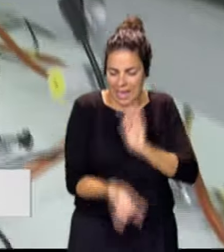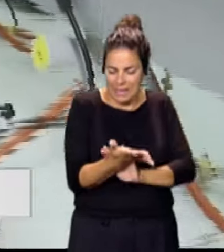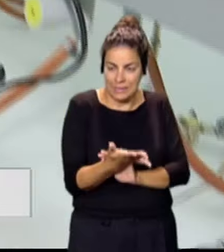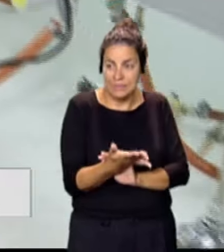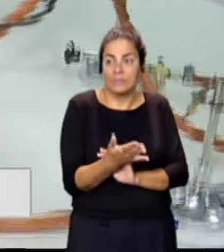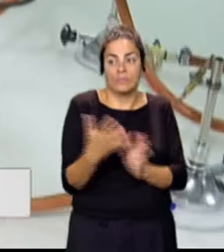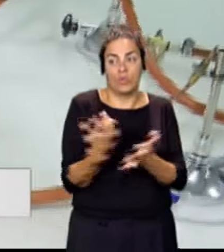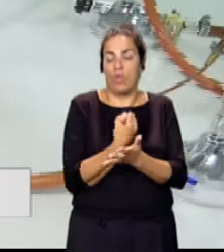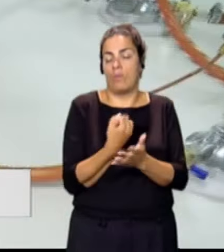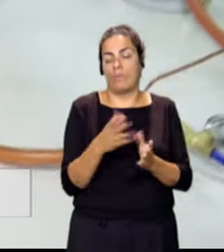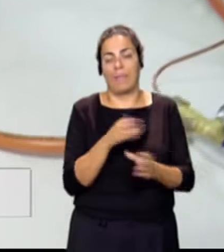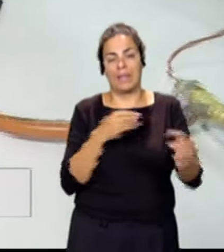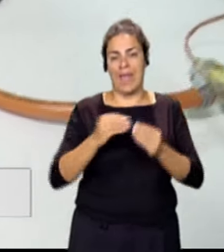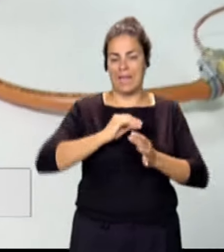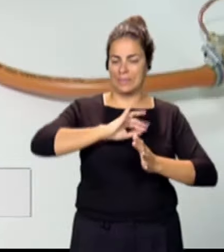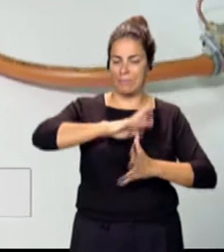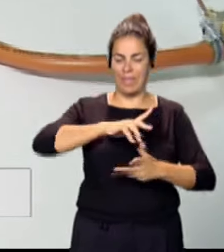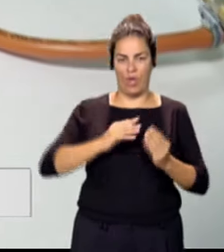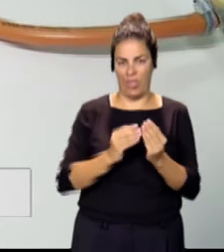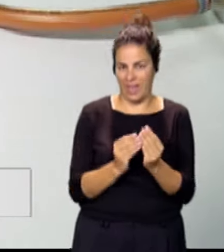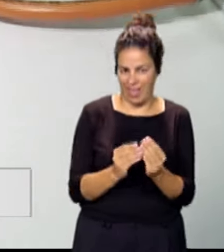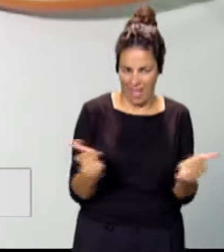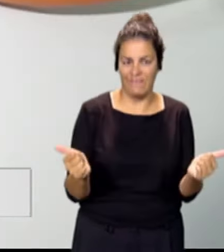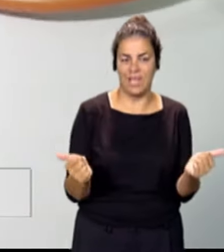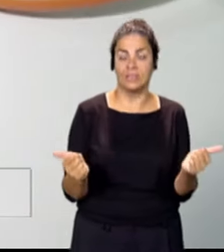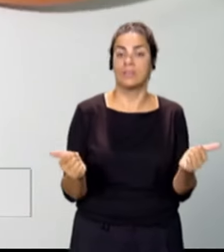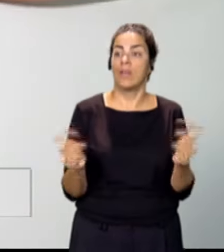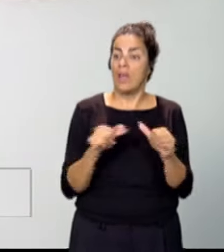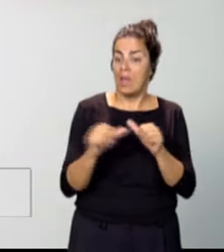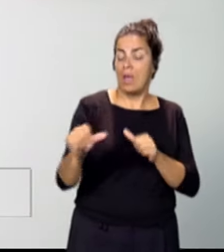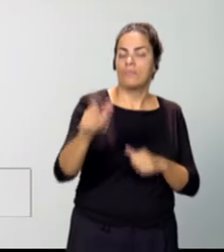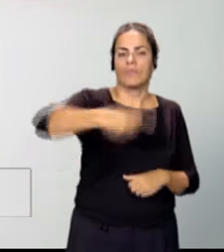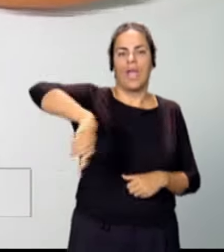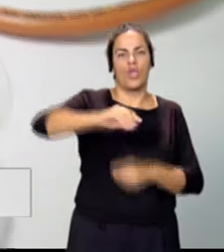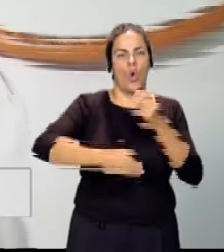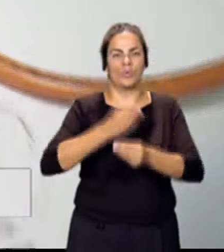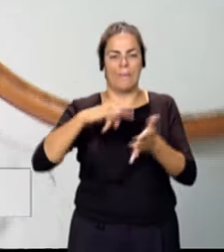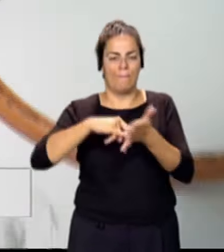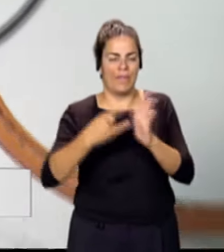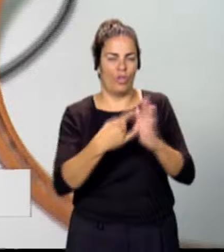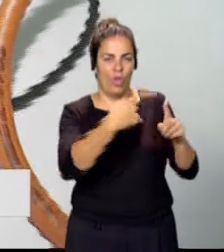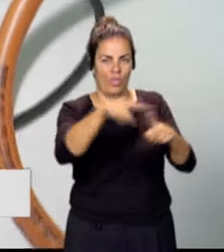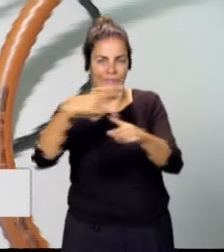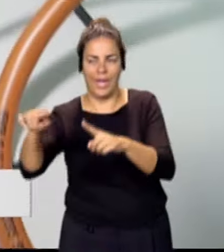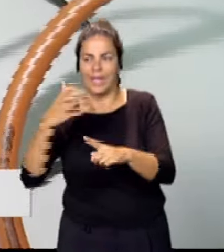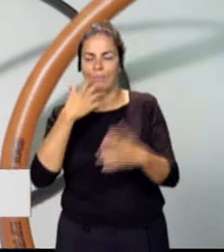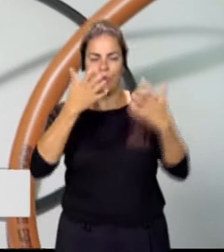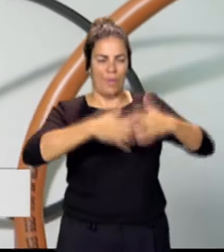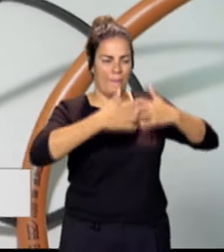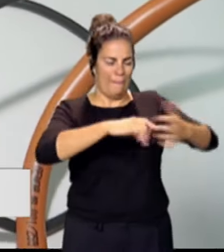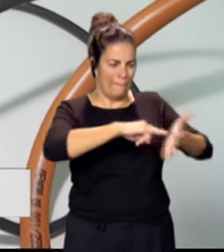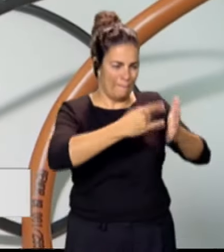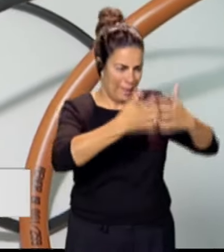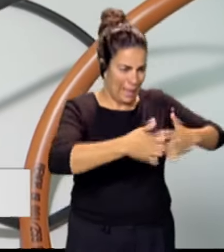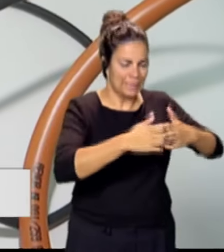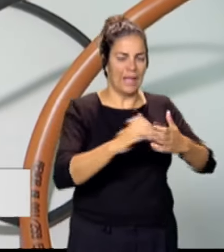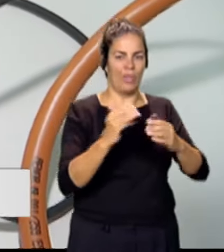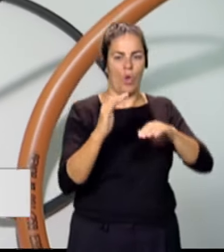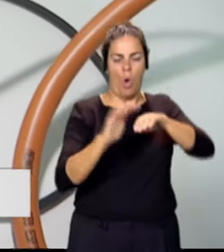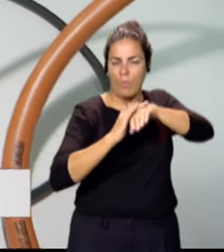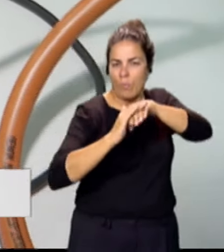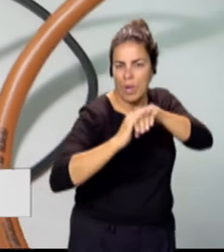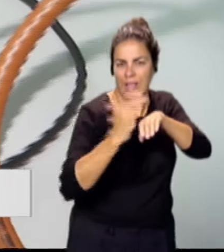biodegradables y a partir de ahí ellos utilizarán diferentes métodos de mecanizado eh Pulido lo que sea para